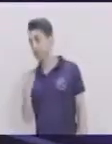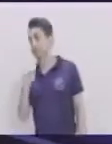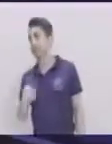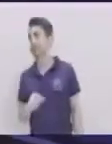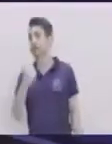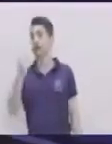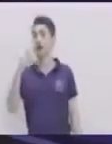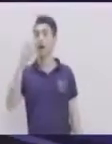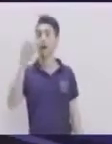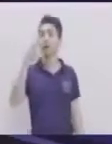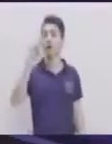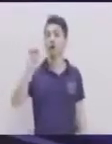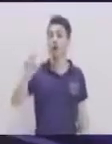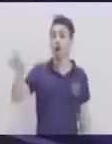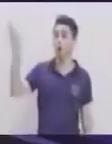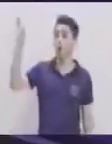retetet.